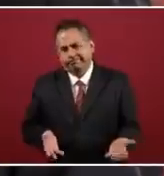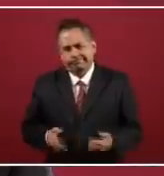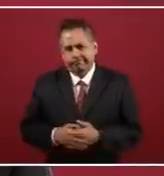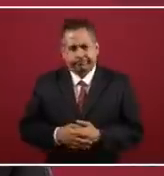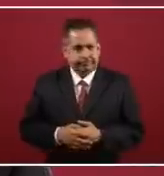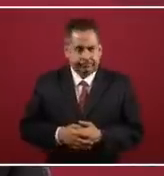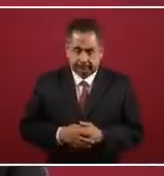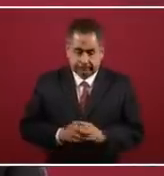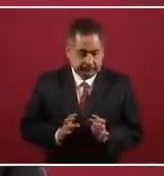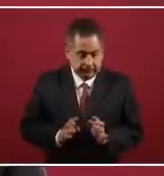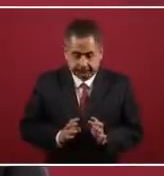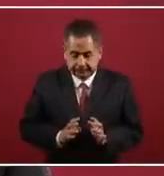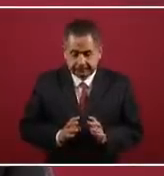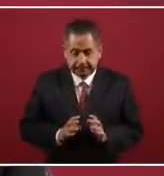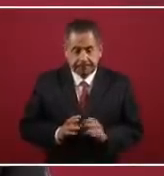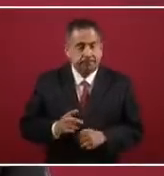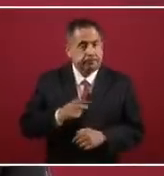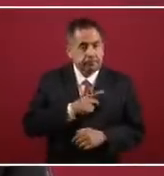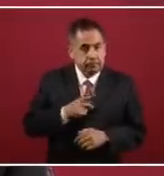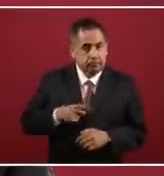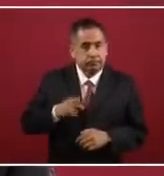Tiene que